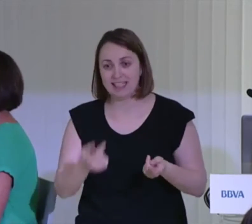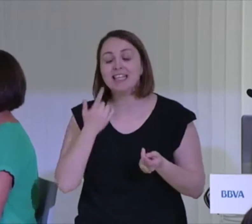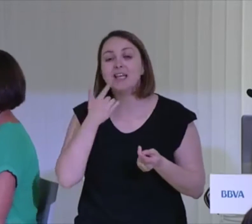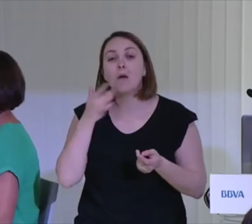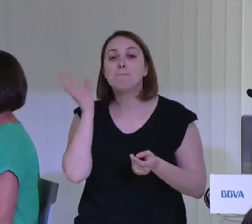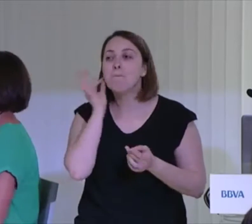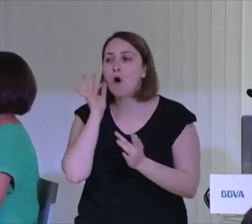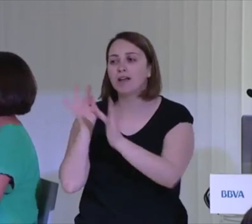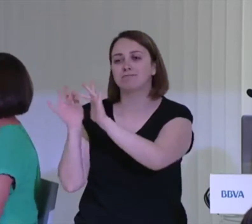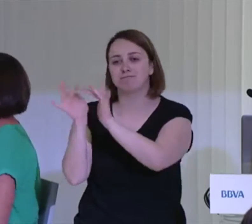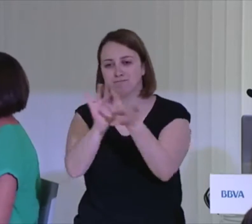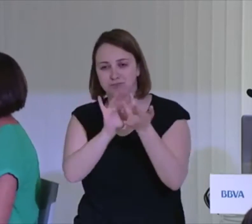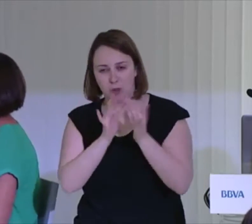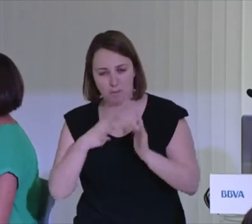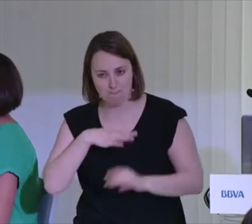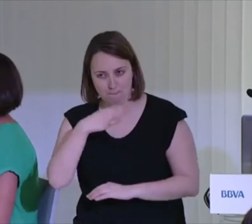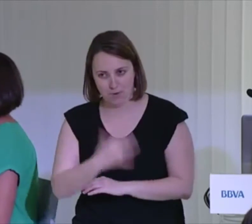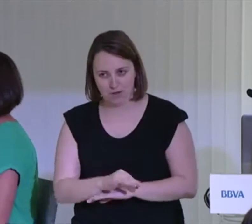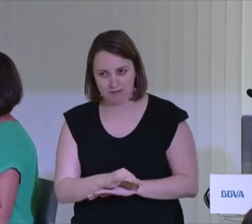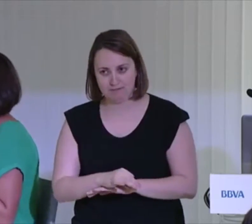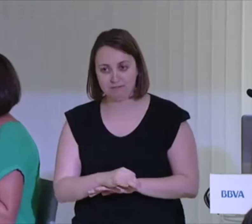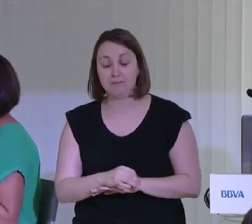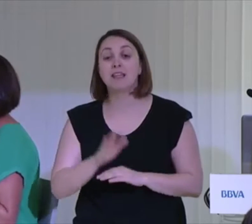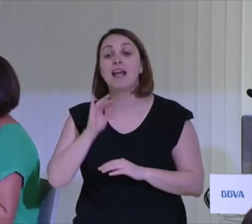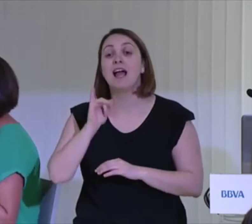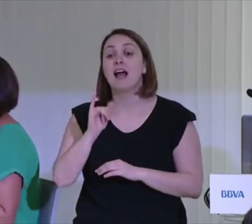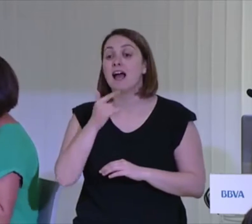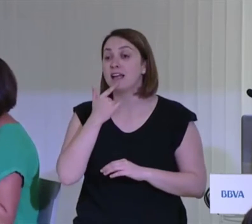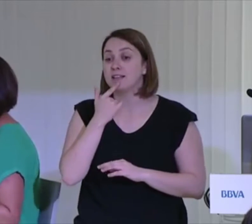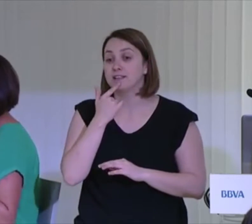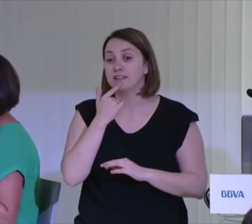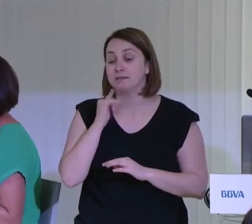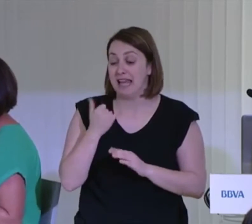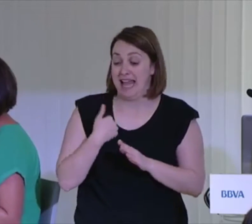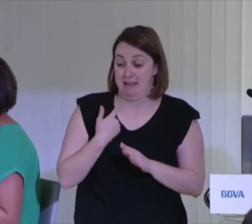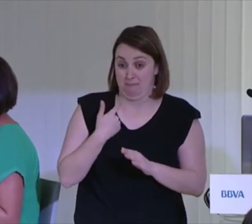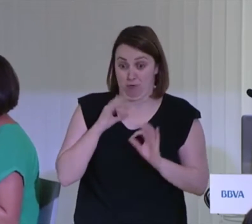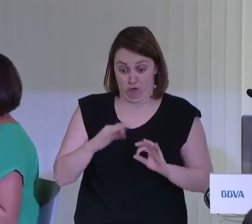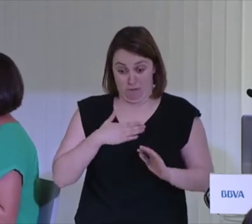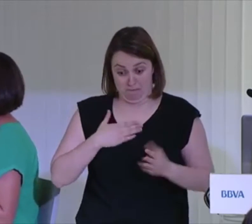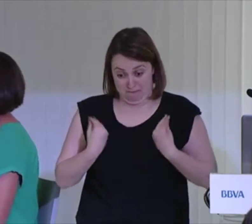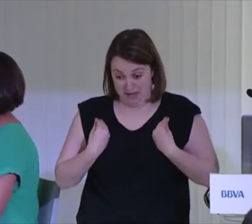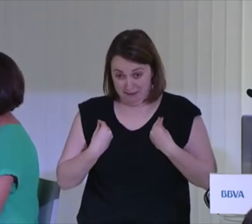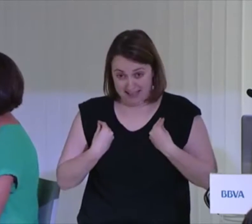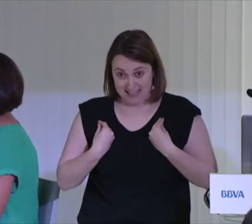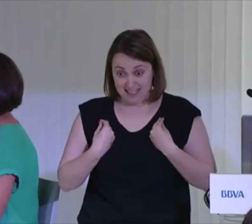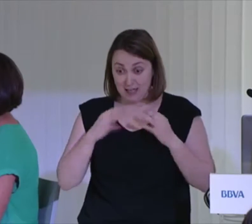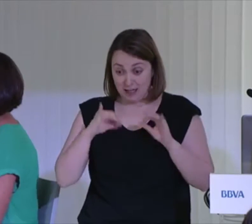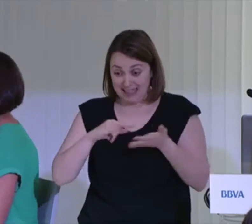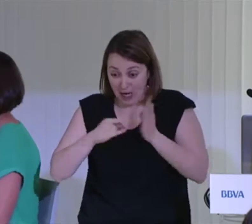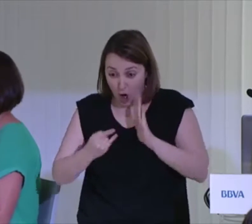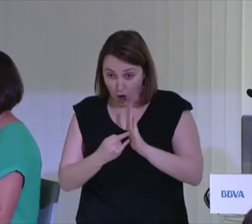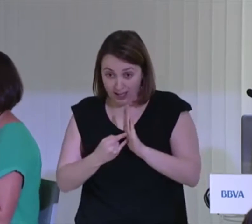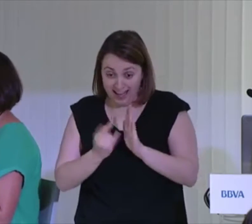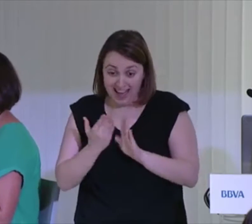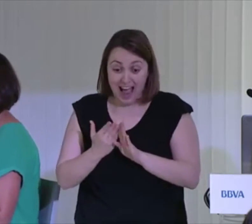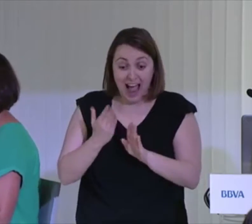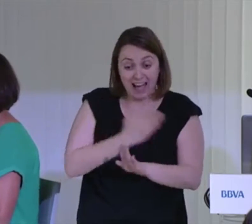con mujeres como nosotras. Fundamental. En mi vida hay un antes y un después en lo que tiene que ver con la